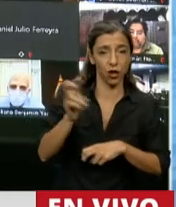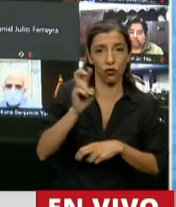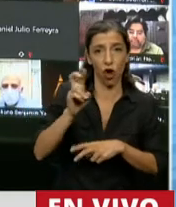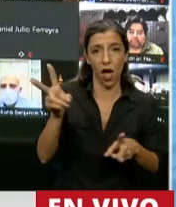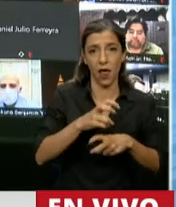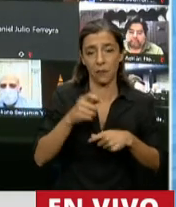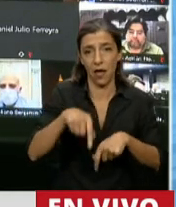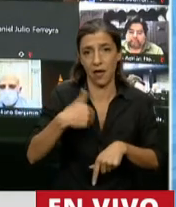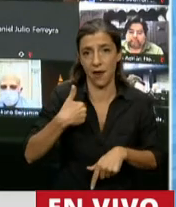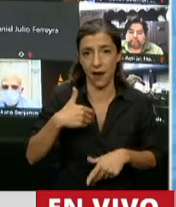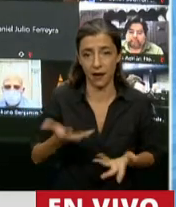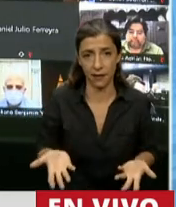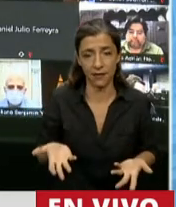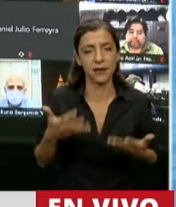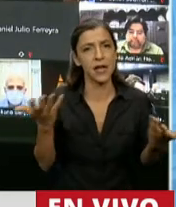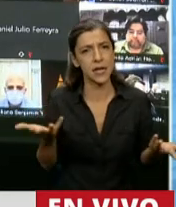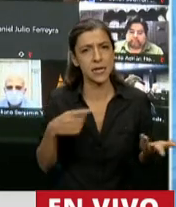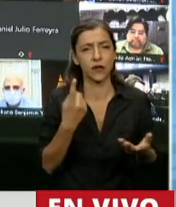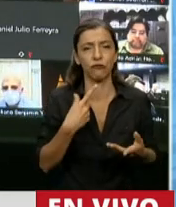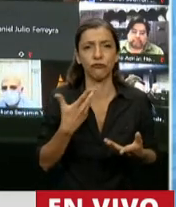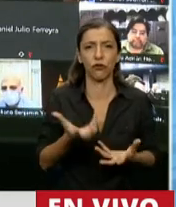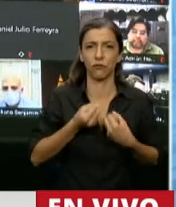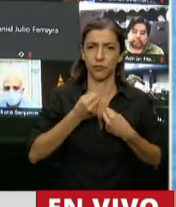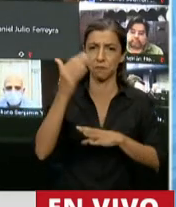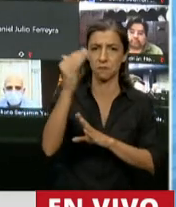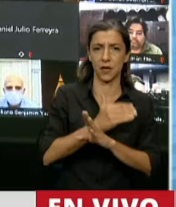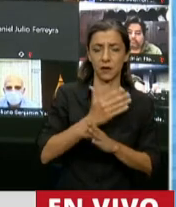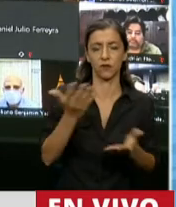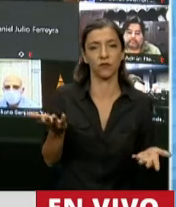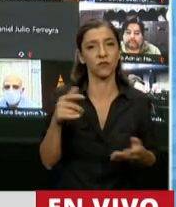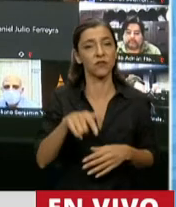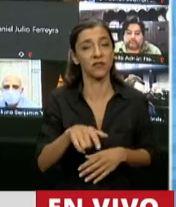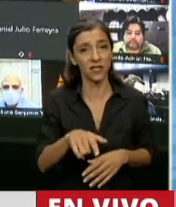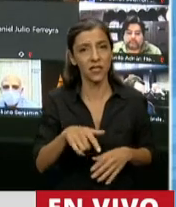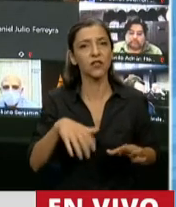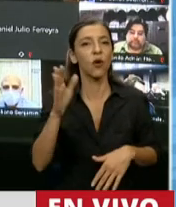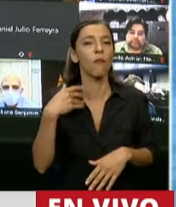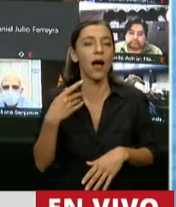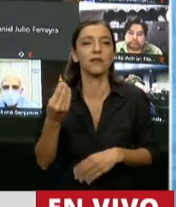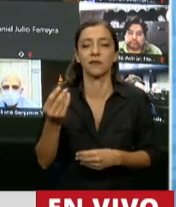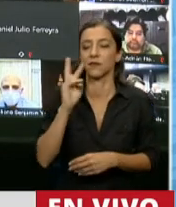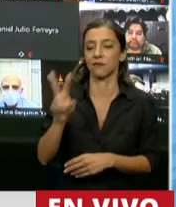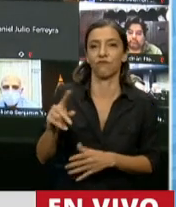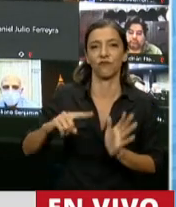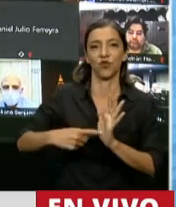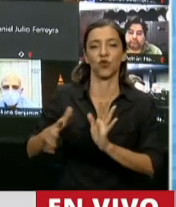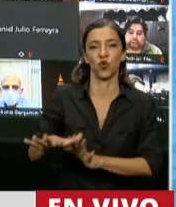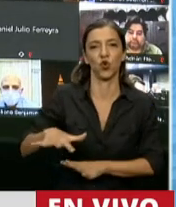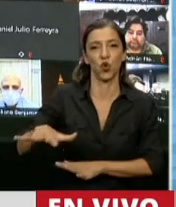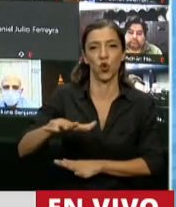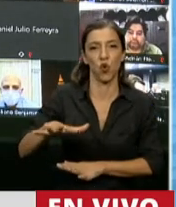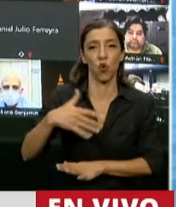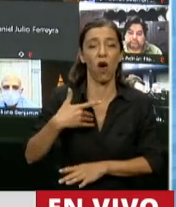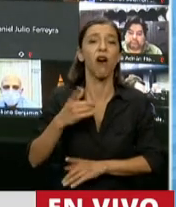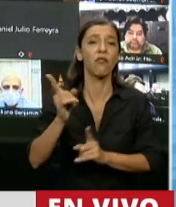lo cierto a incrementarse especialmente en la city porteña y en lo que hoy se denomina el